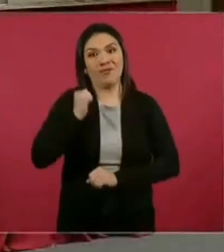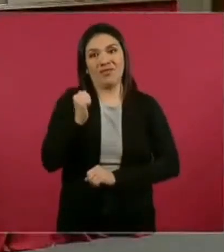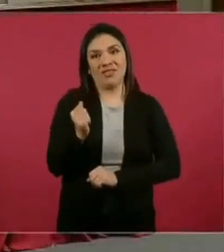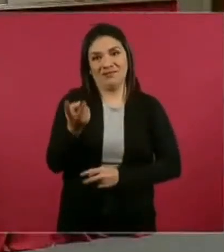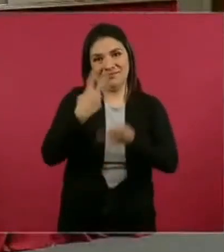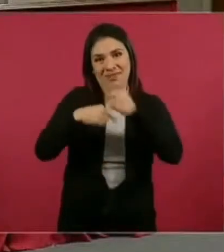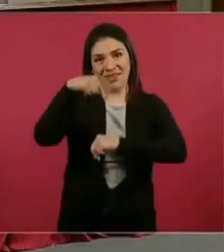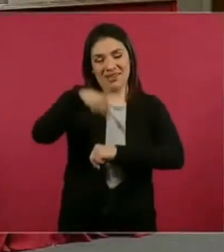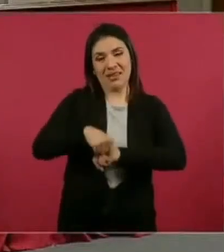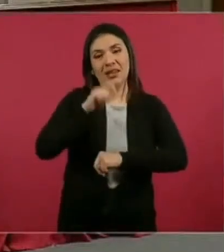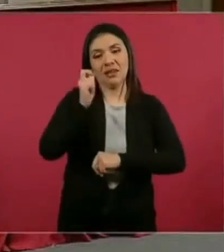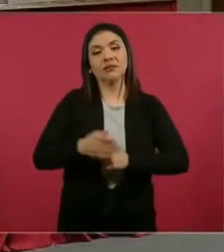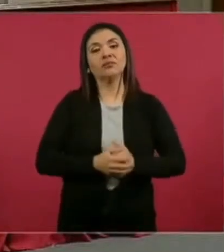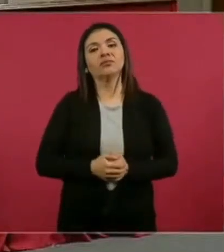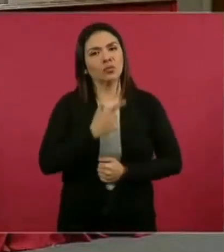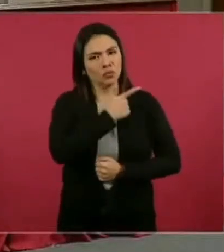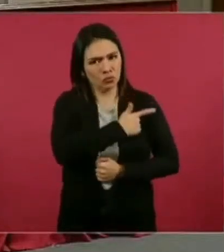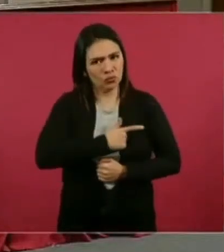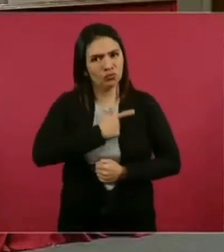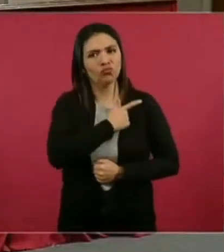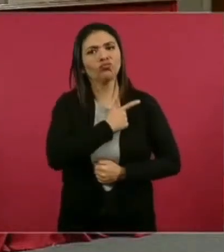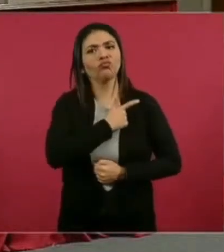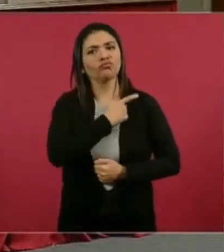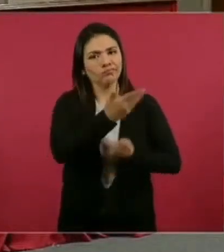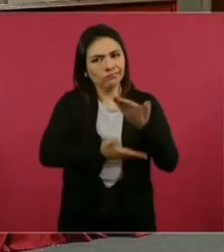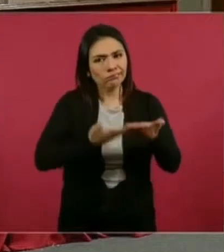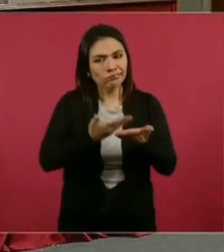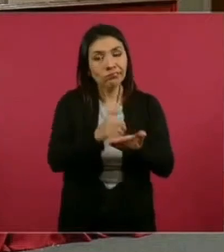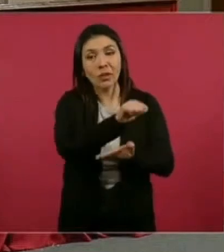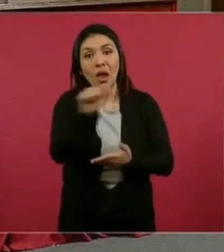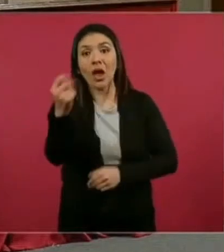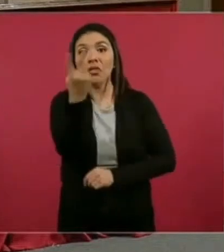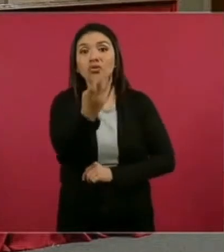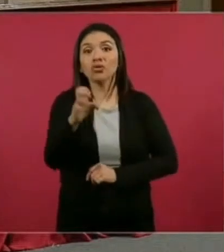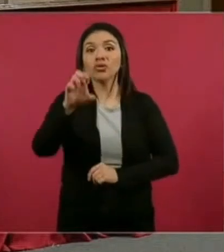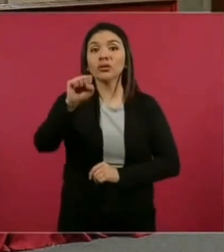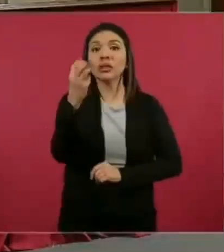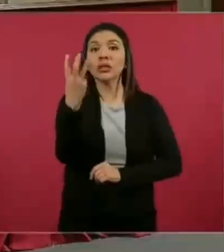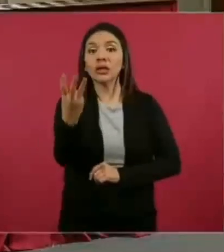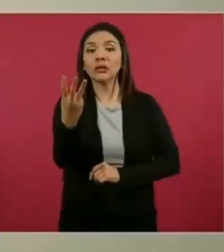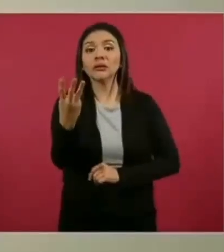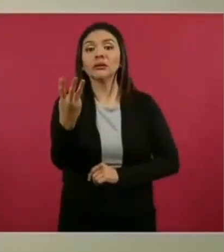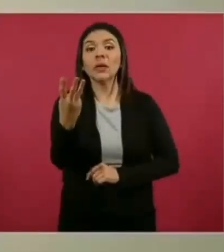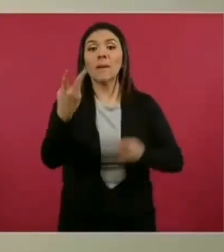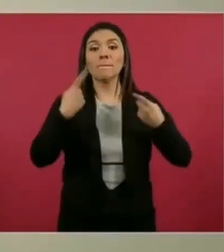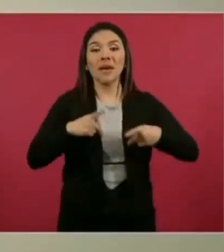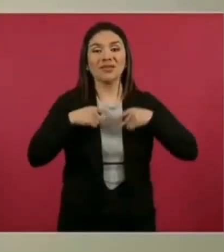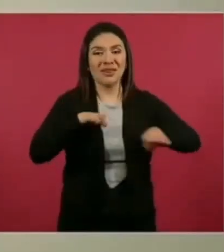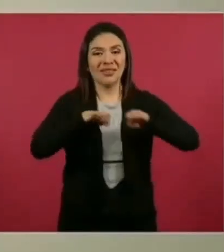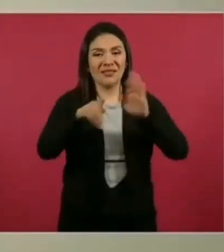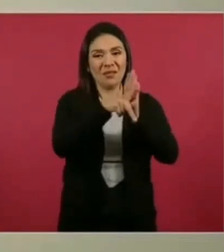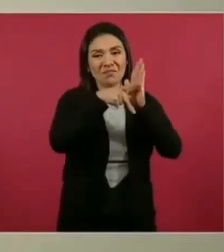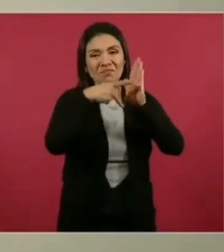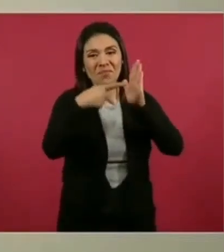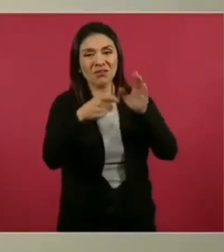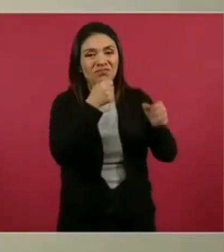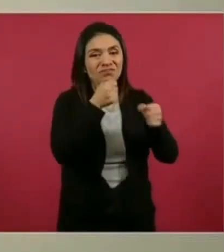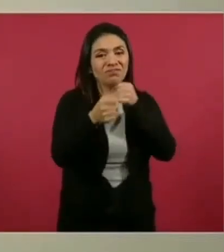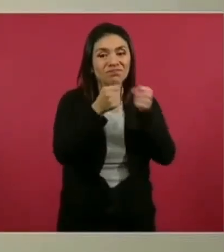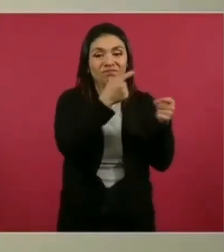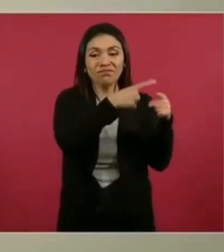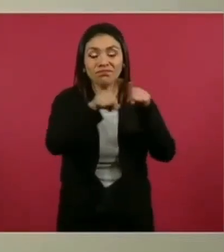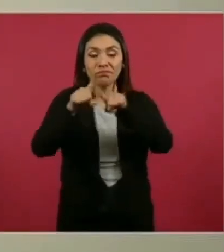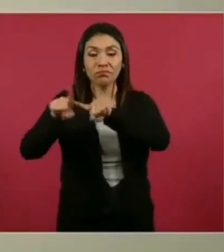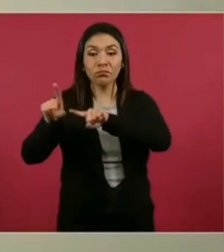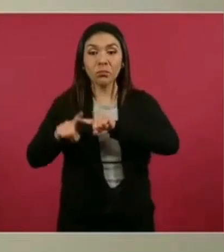espacio, es poner a disposición de los 263 periodistas que